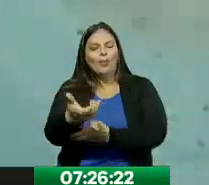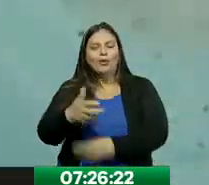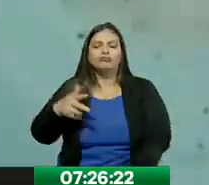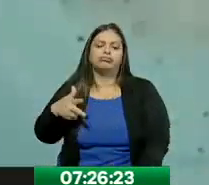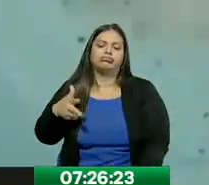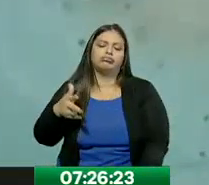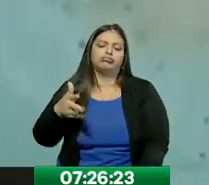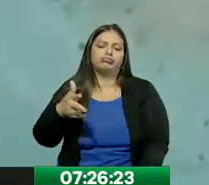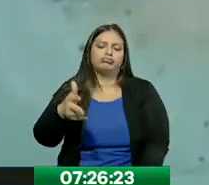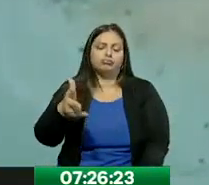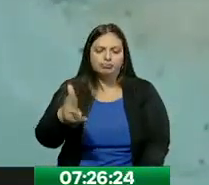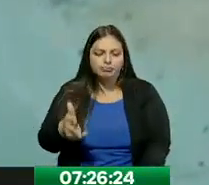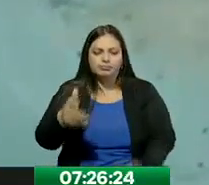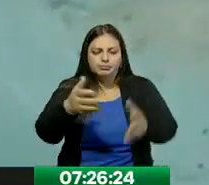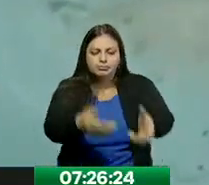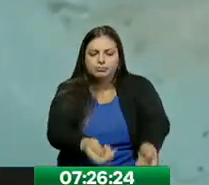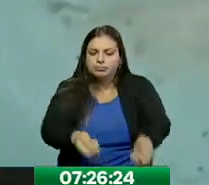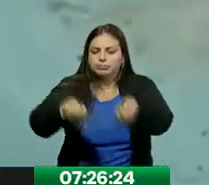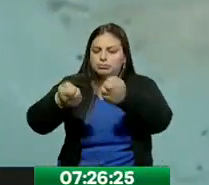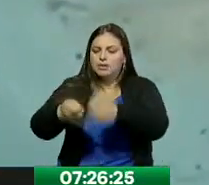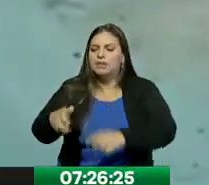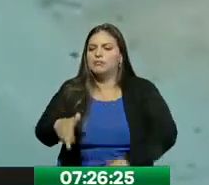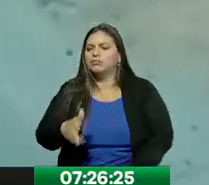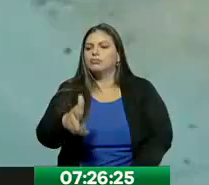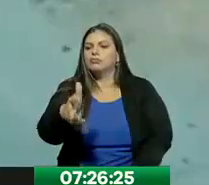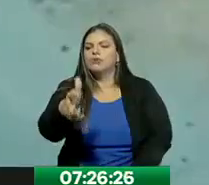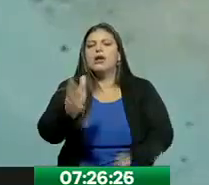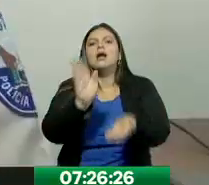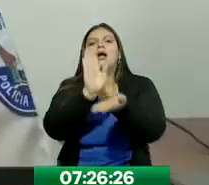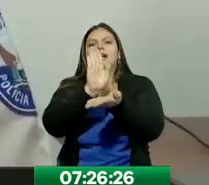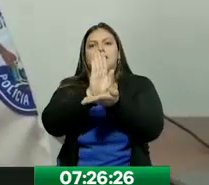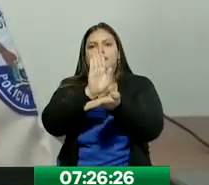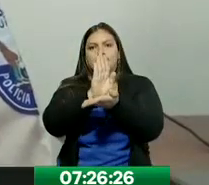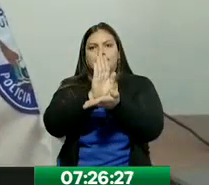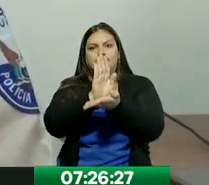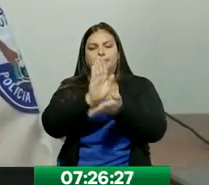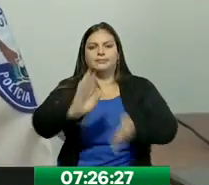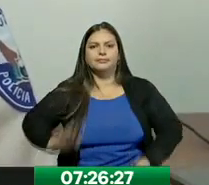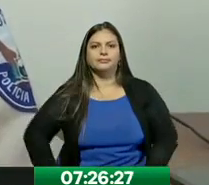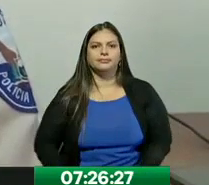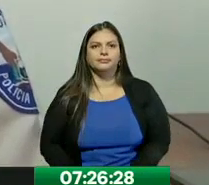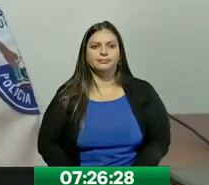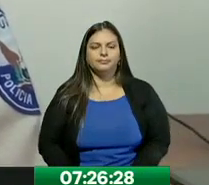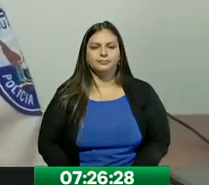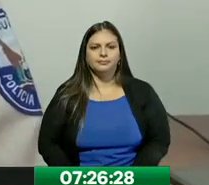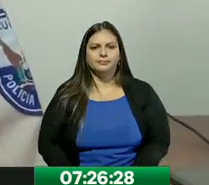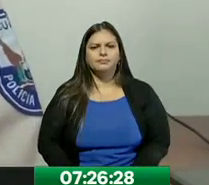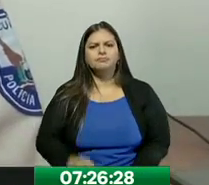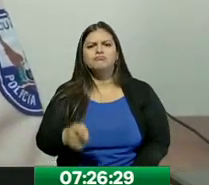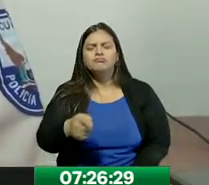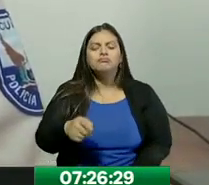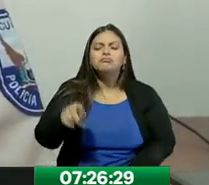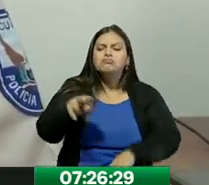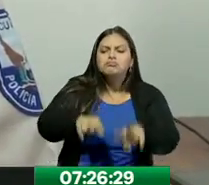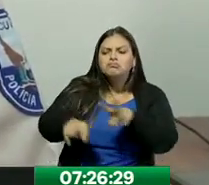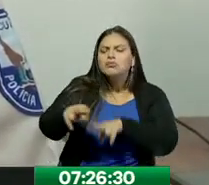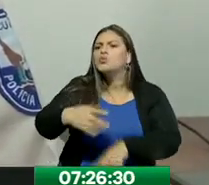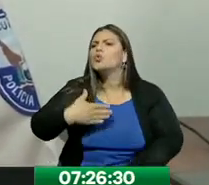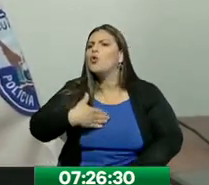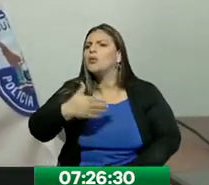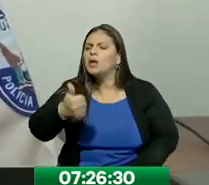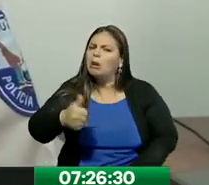Líes, donde permanece asilado con graves heridas, pero en condición estable. Al momento el policía está con un